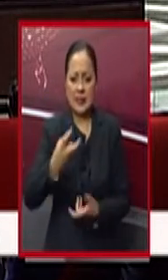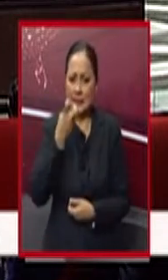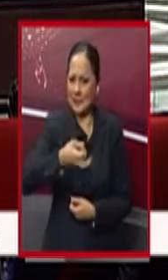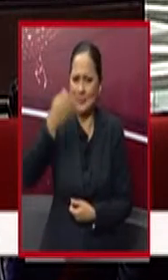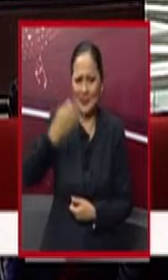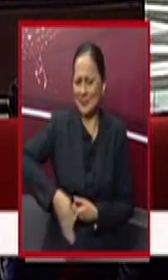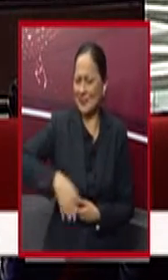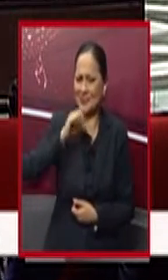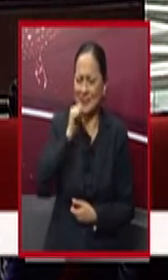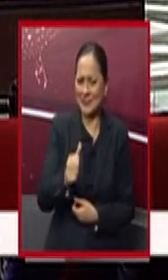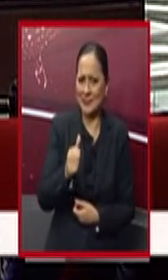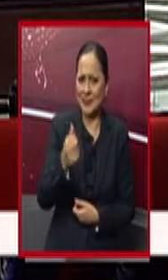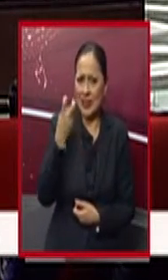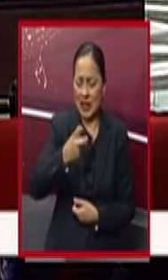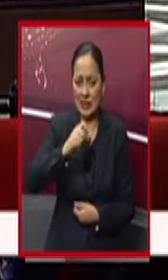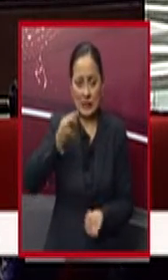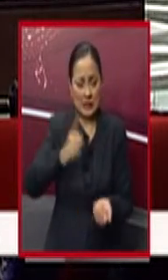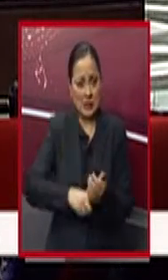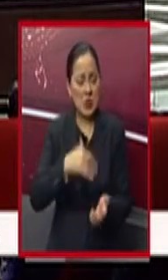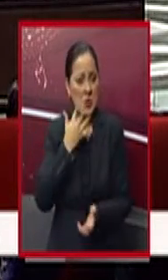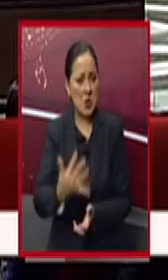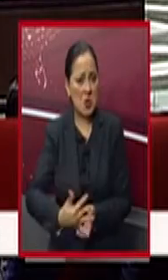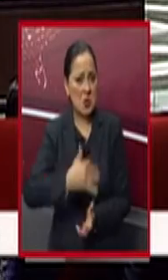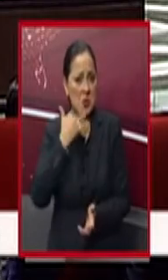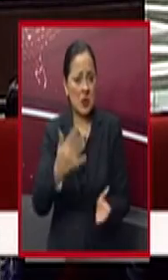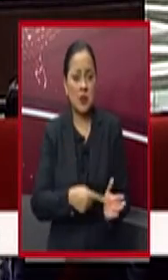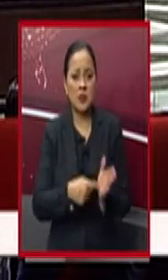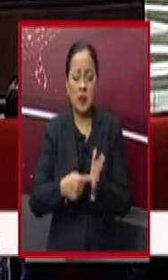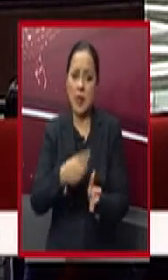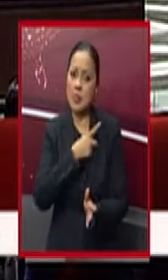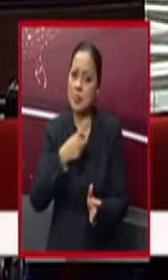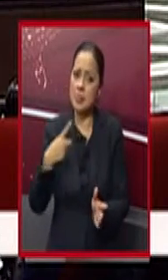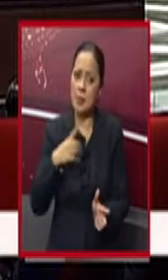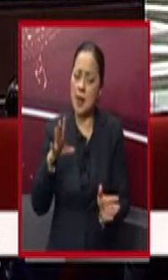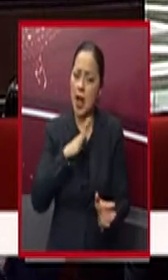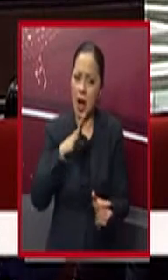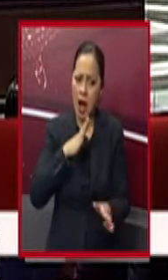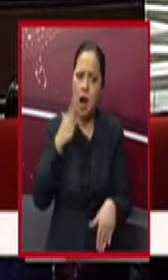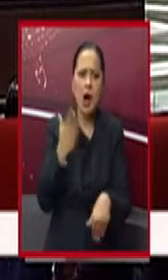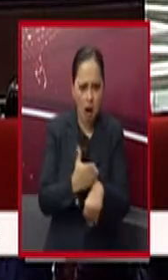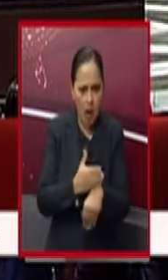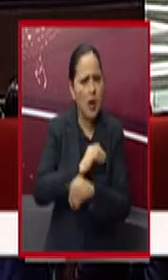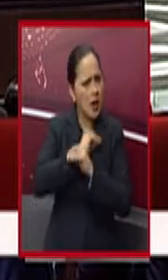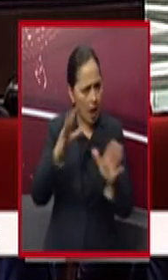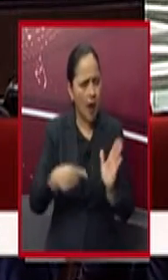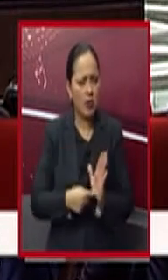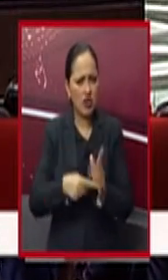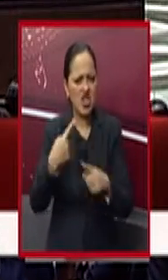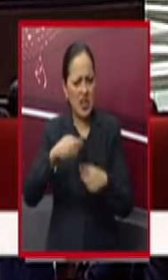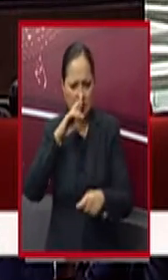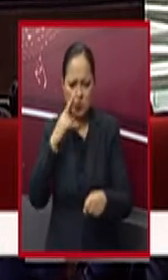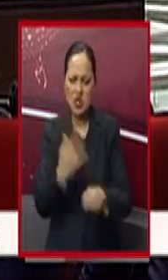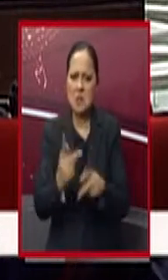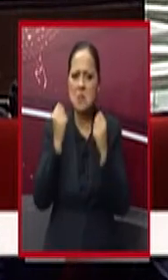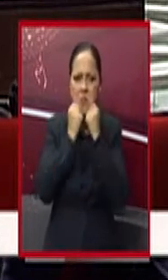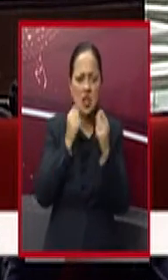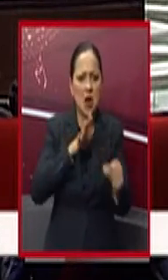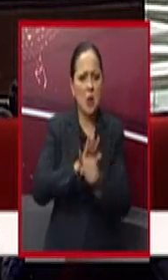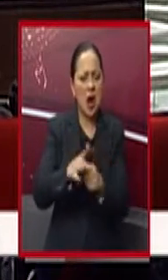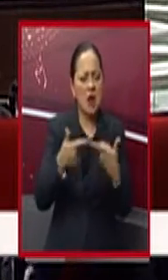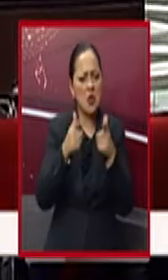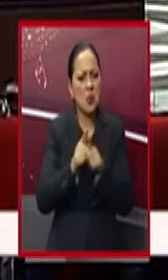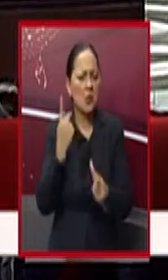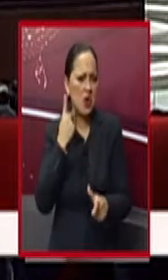impunidad. Los actos de corrupción deben de tener consecuencias, sean de quien sean y del color